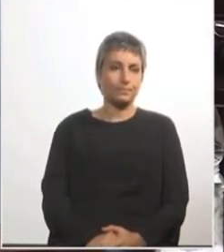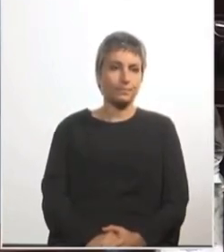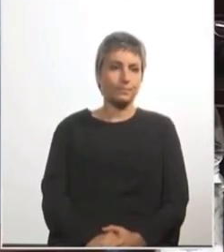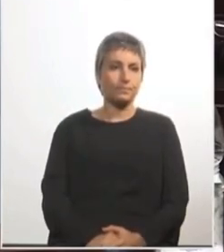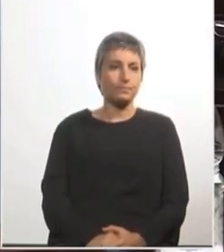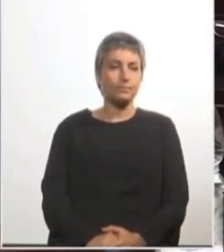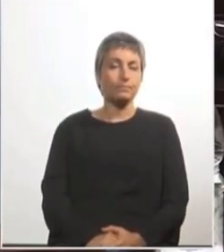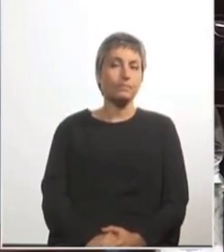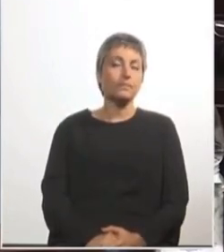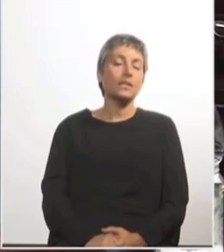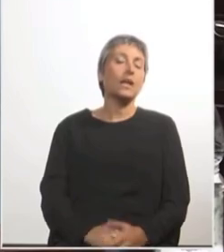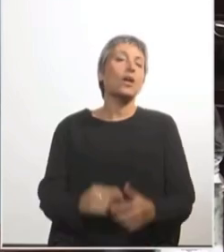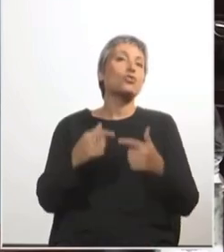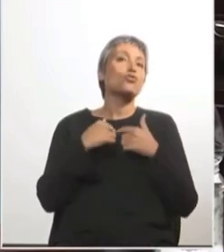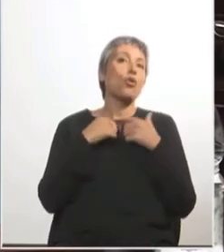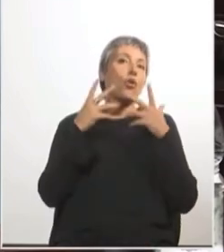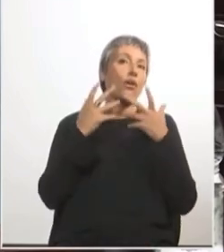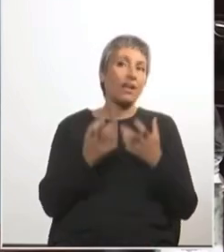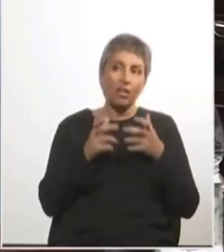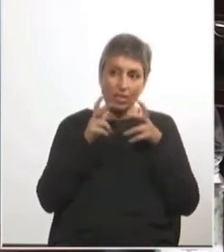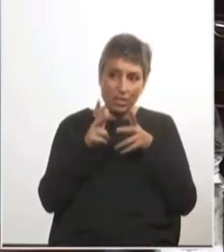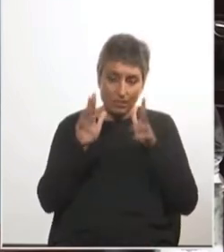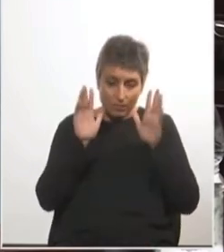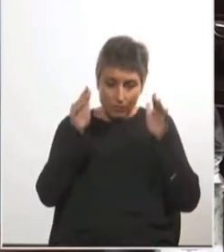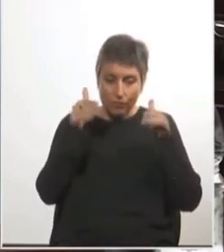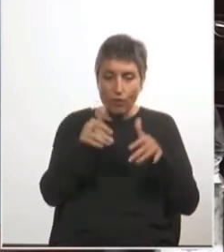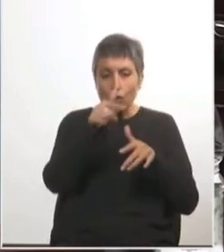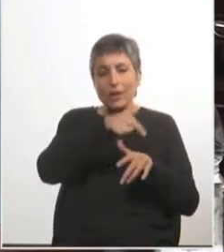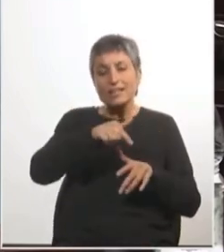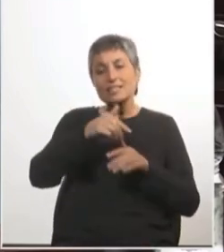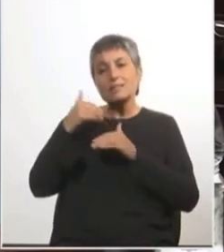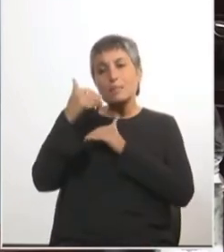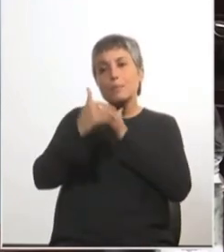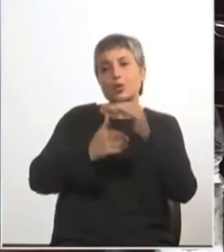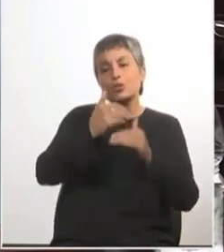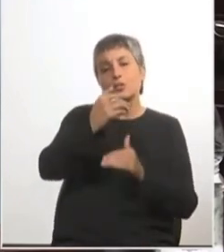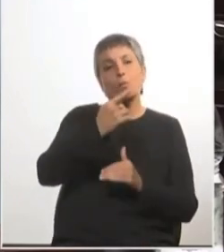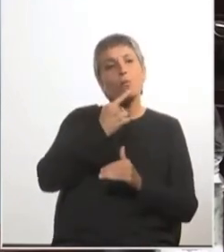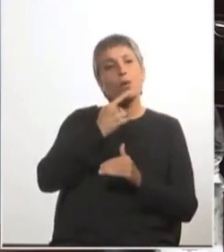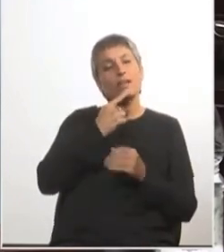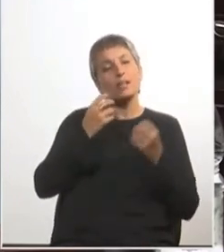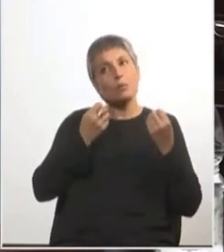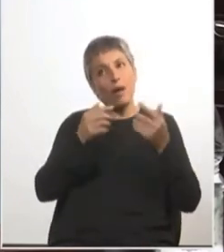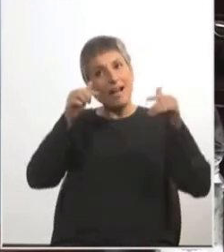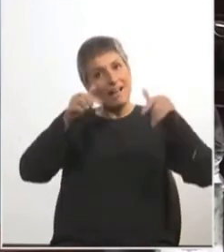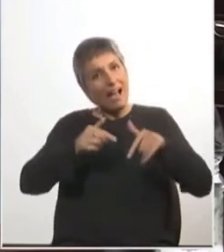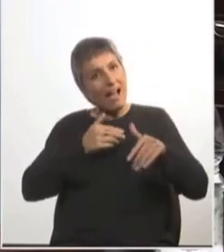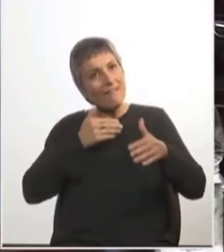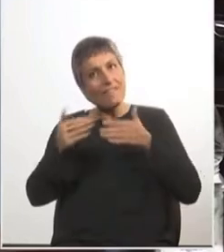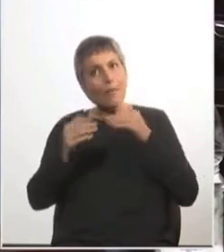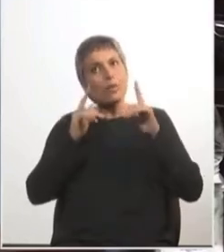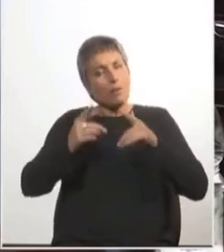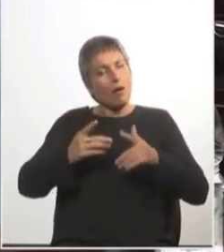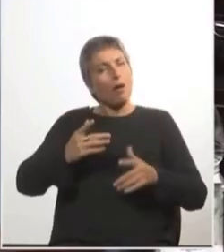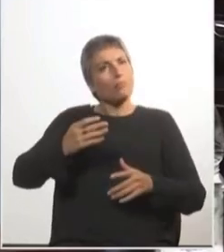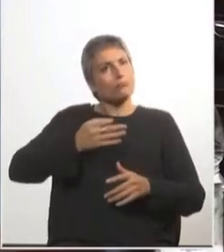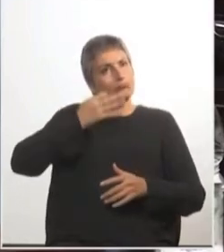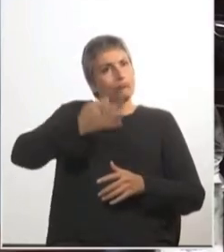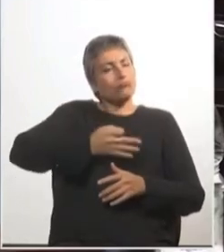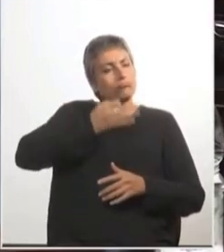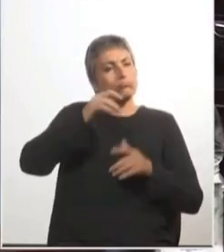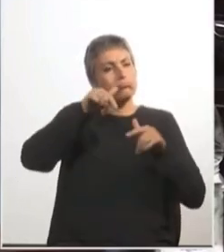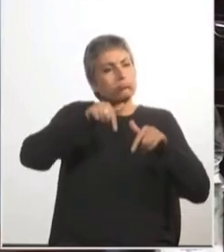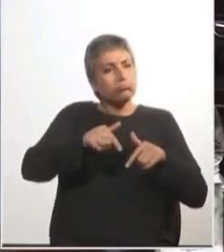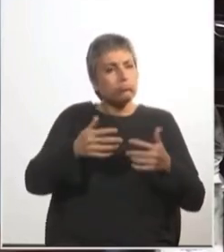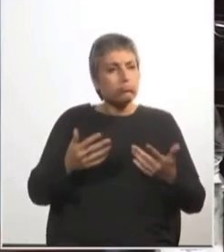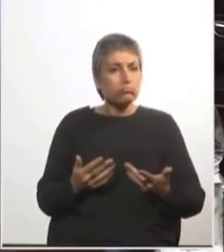Yo quiero poner también un foco en el proceso político, porque acá se ha hablado y se ha reivindicado,